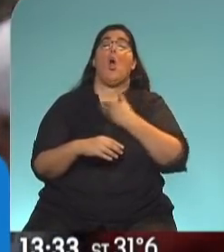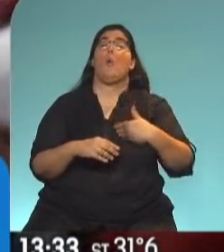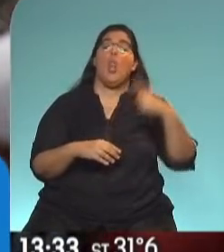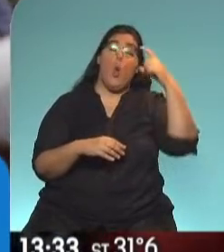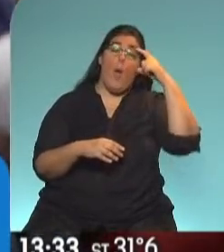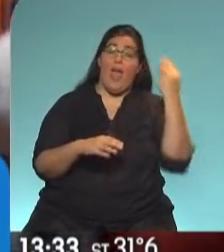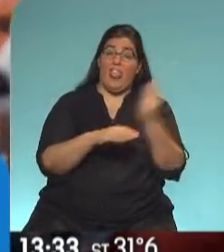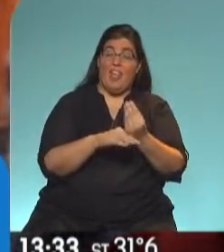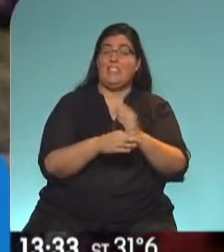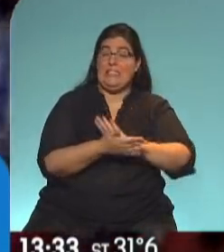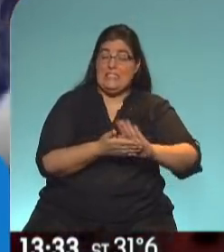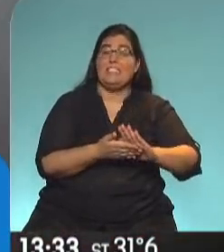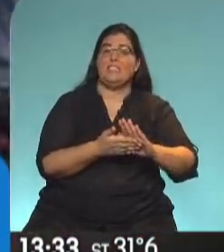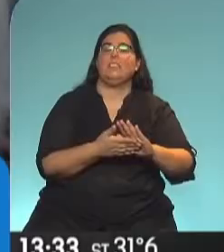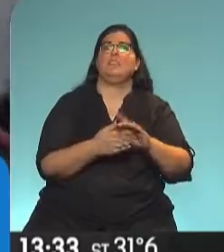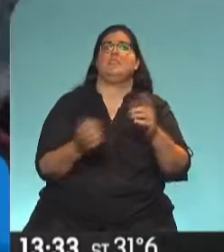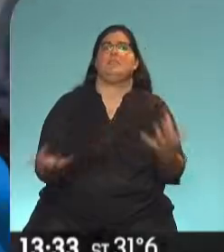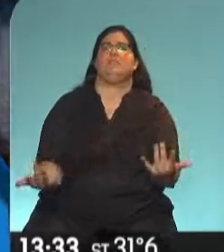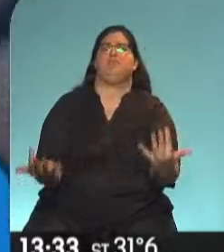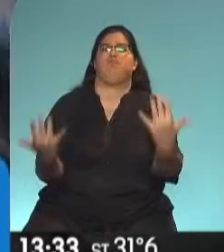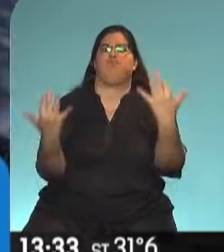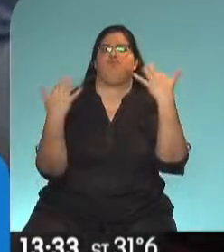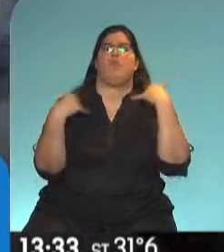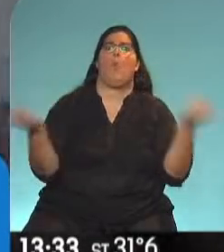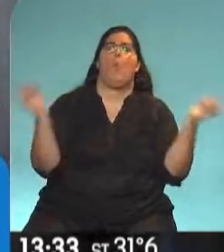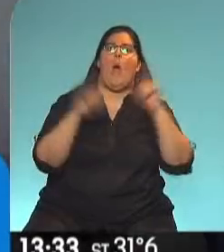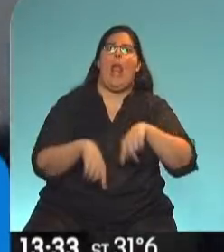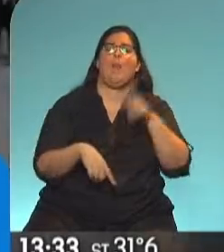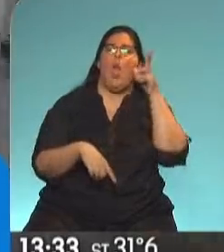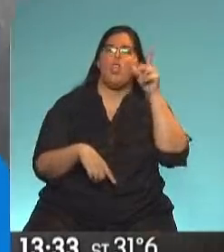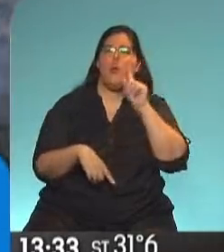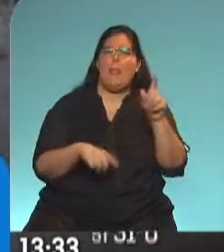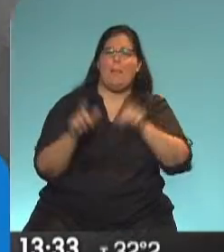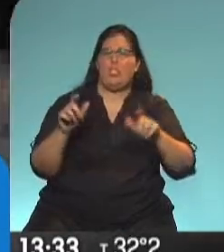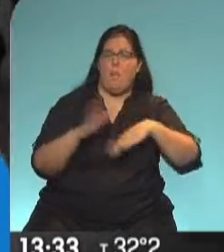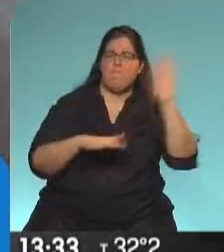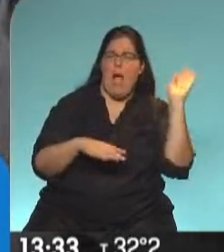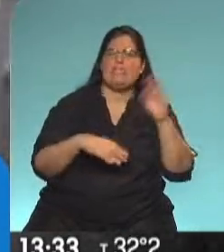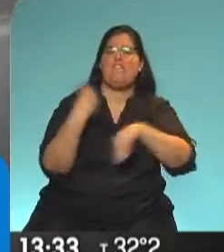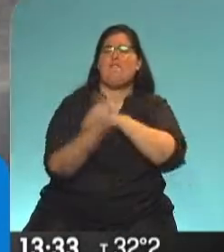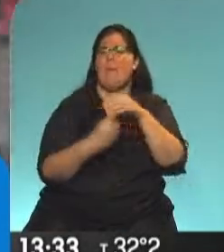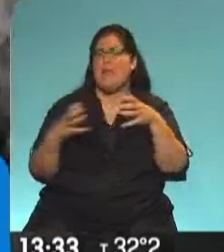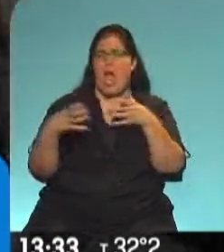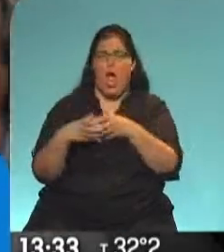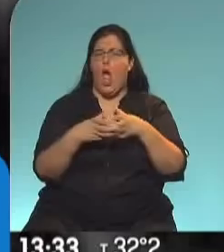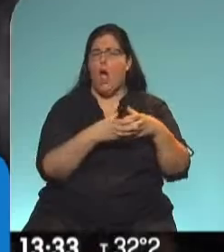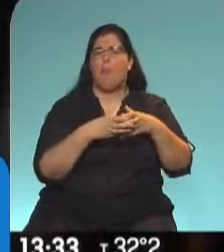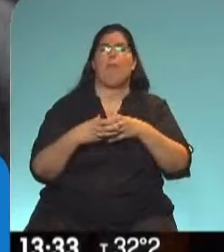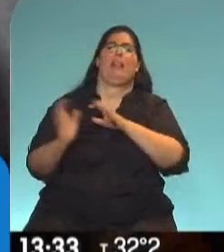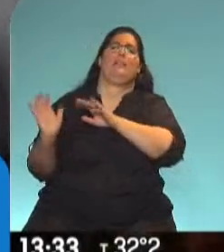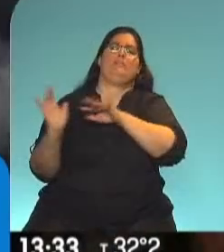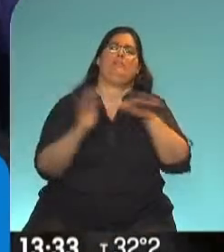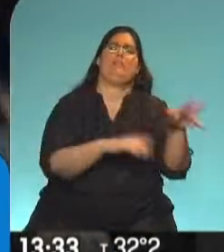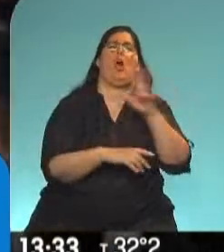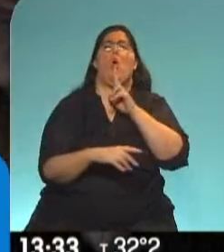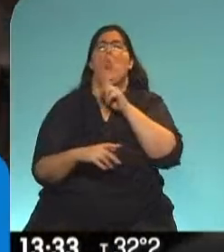las migraciones masivas han vuelto con una caravana de más de 8.000 personas, incluyendo familias enteras, que partieron de Honduras